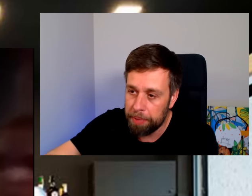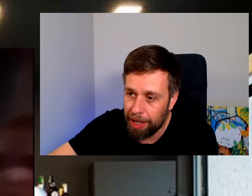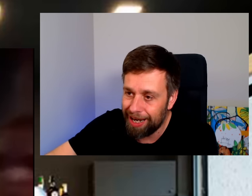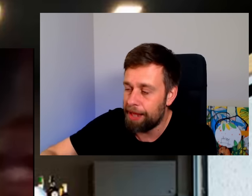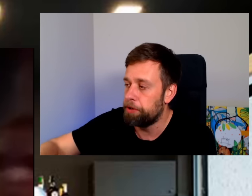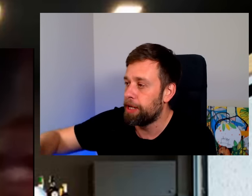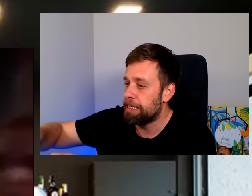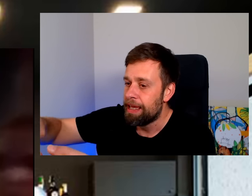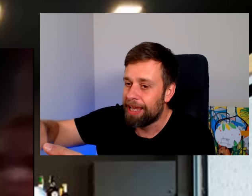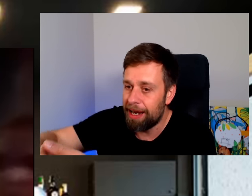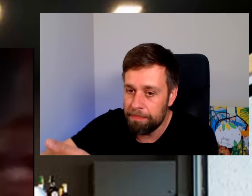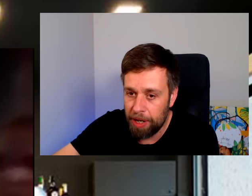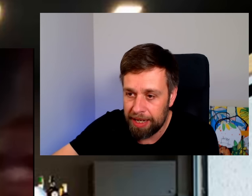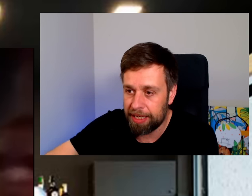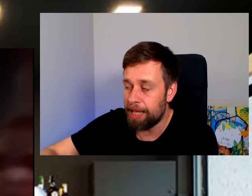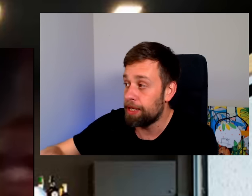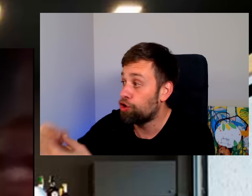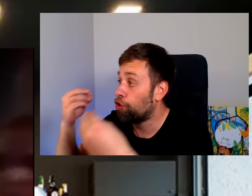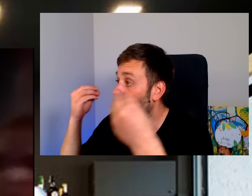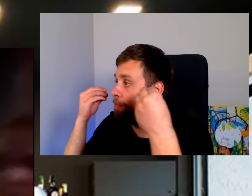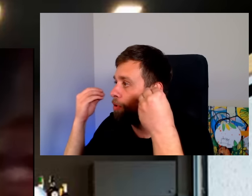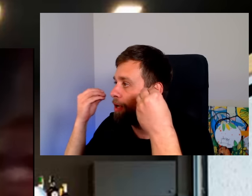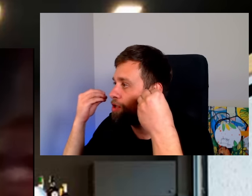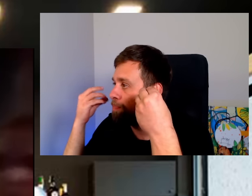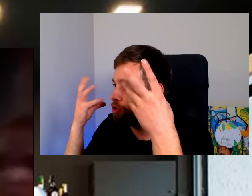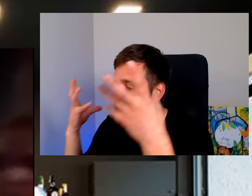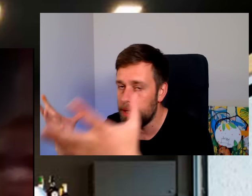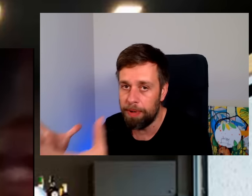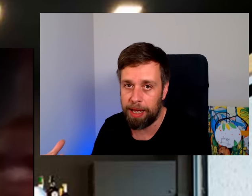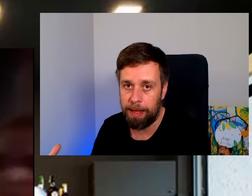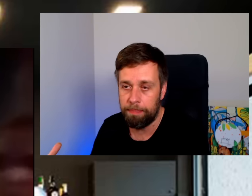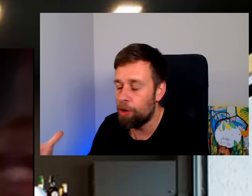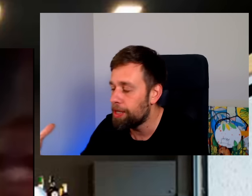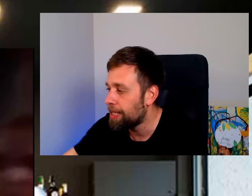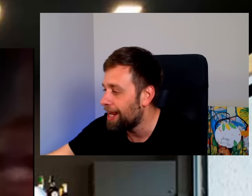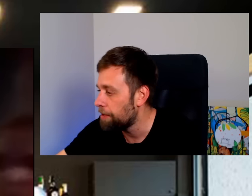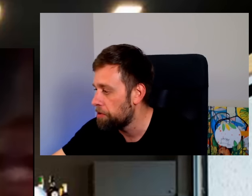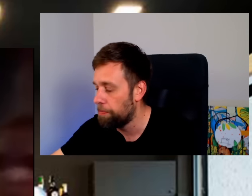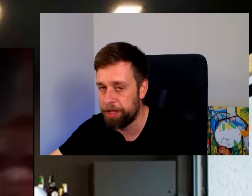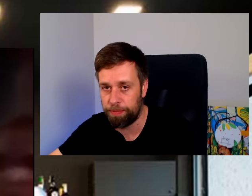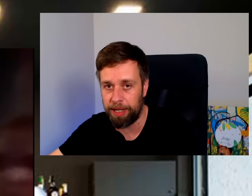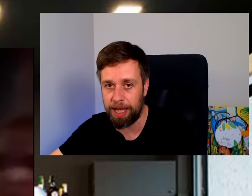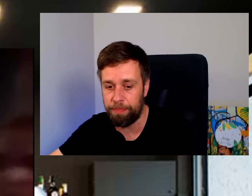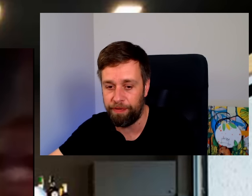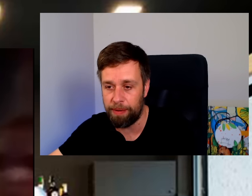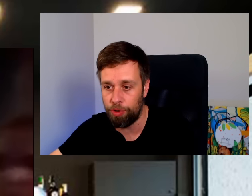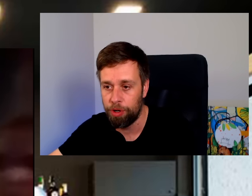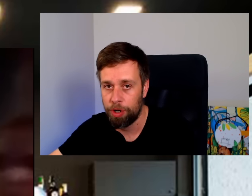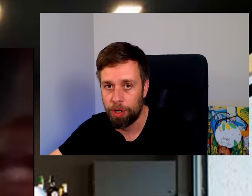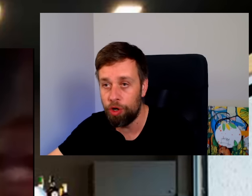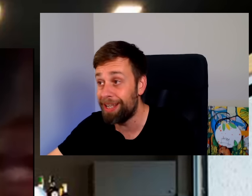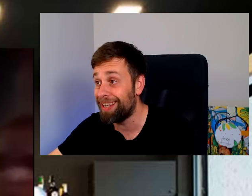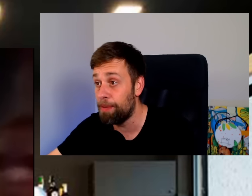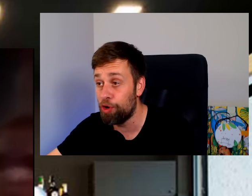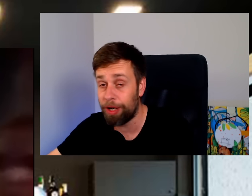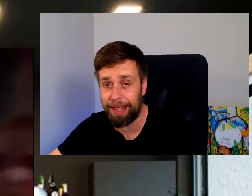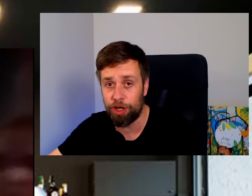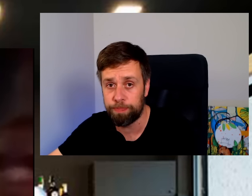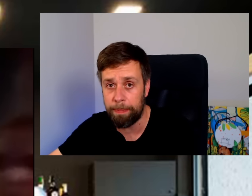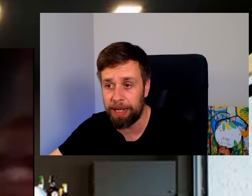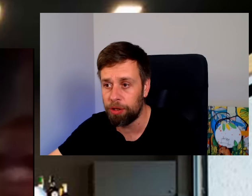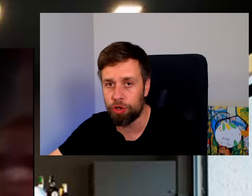que han comprado generadores que han limpiado las calles cómo es posible pero es que alguien me lo puede explicar por favor no es que la